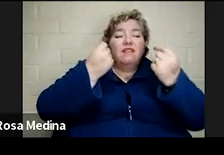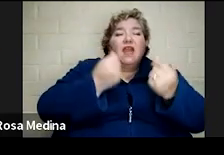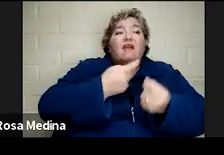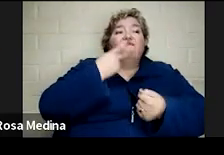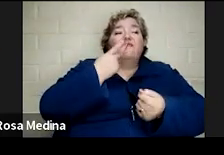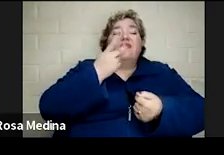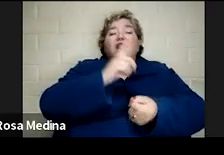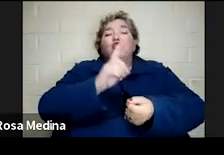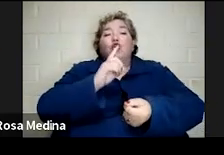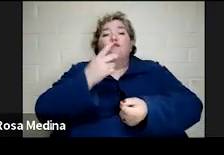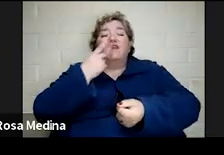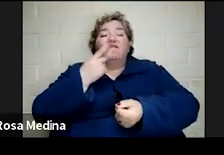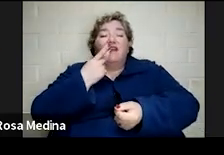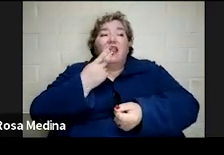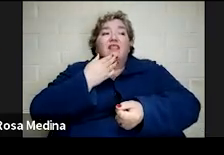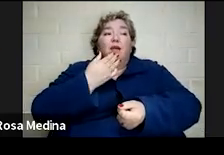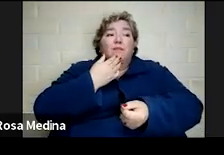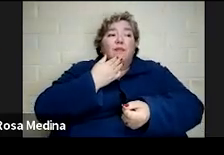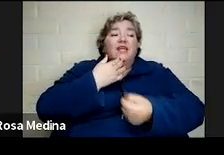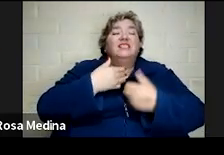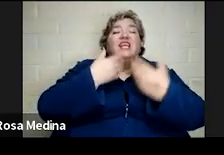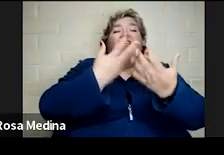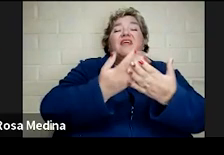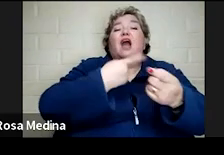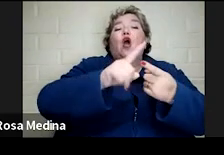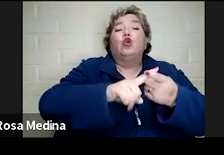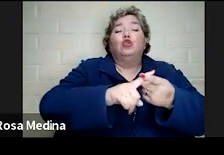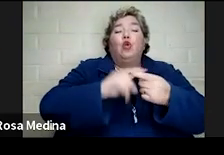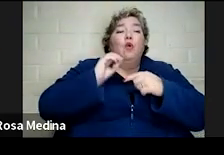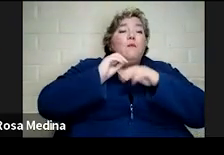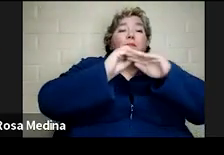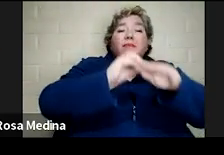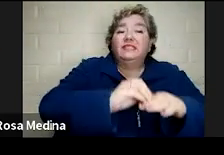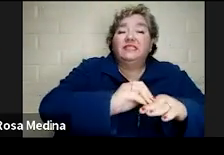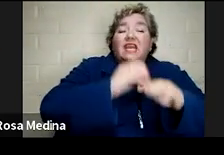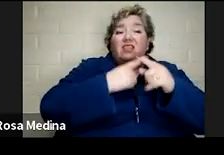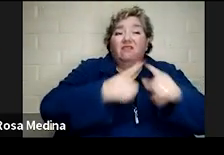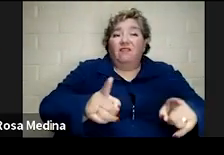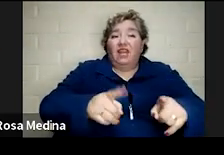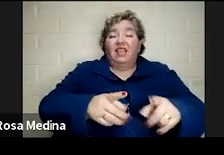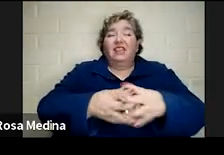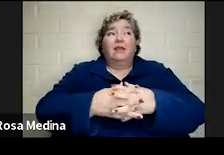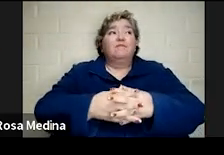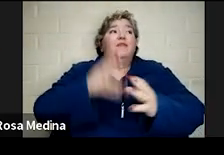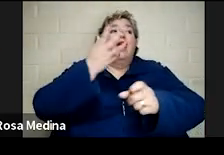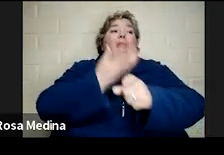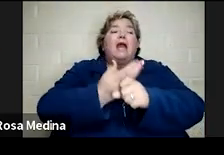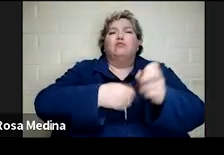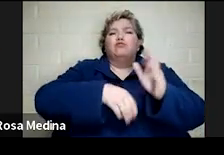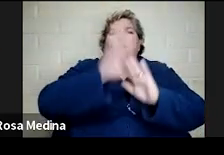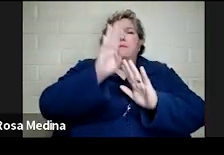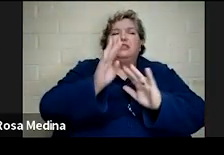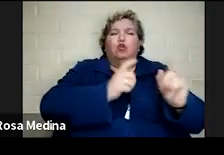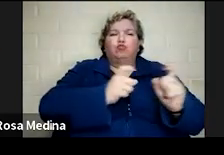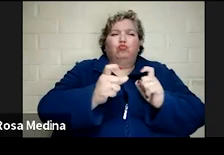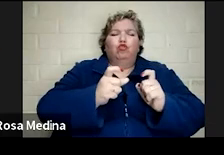mensajes implícitos, y por ejemplo ya en la parte emocional hay una mayor autorregulación emocional, y